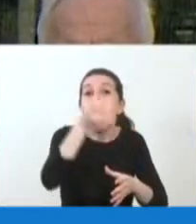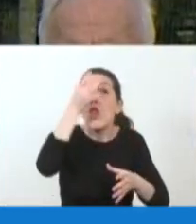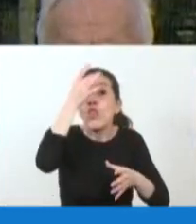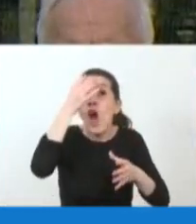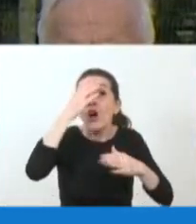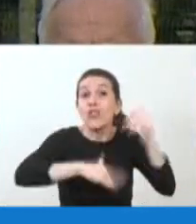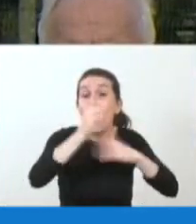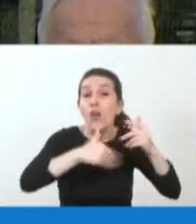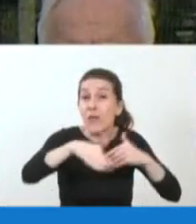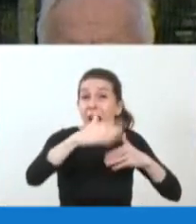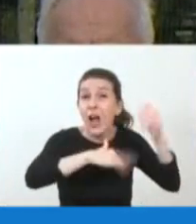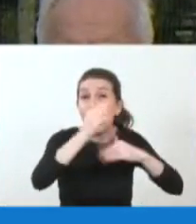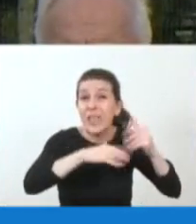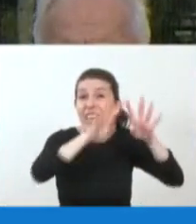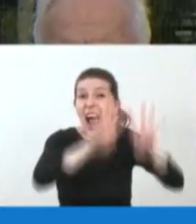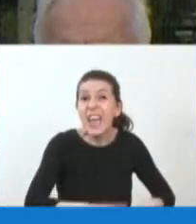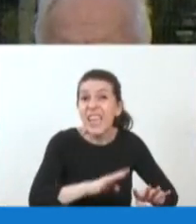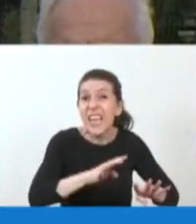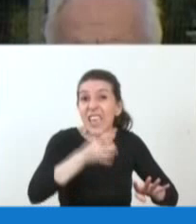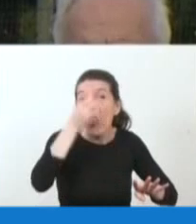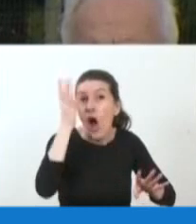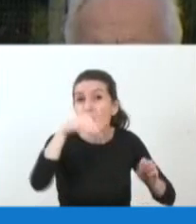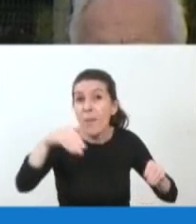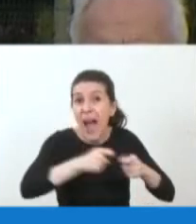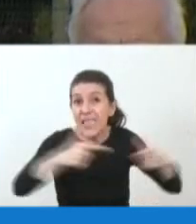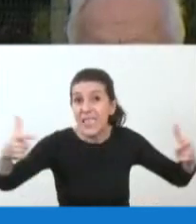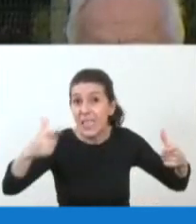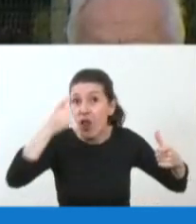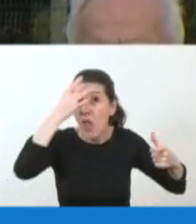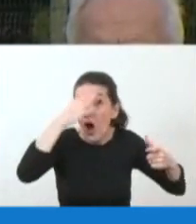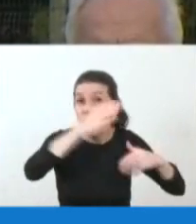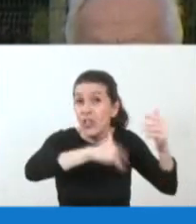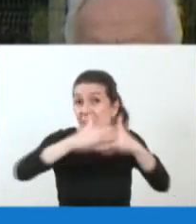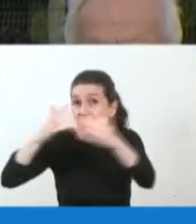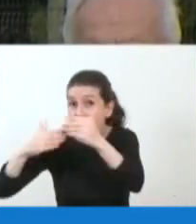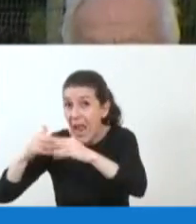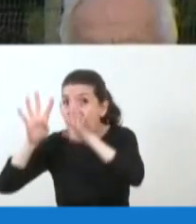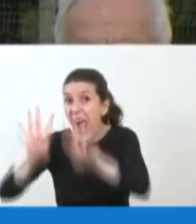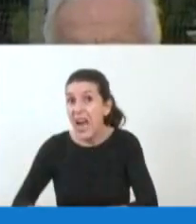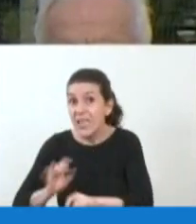estas 12 nuevas unidades carcelarias van a ser 2 d